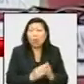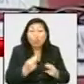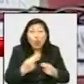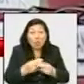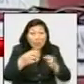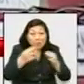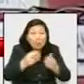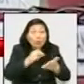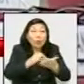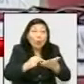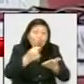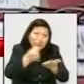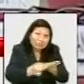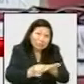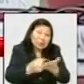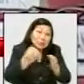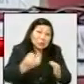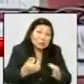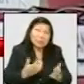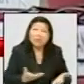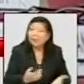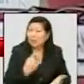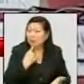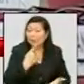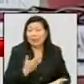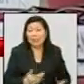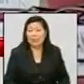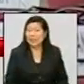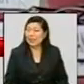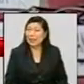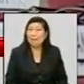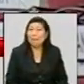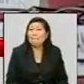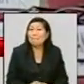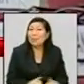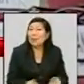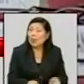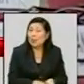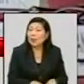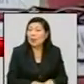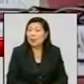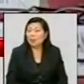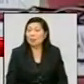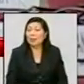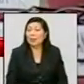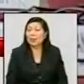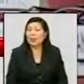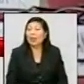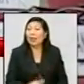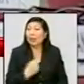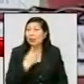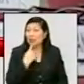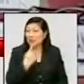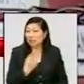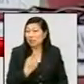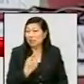sanitario, que no estaba indicado. Pero también se habla de una